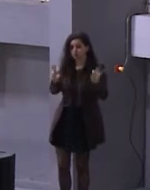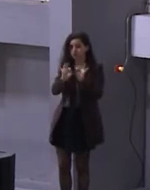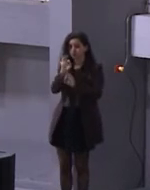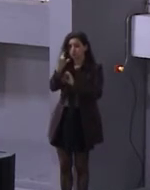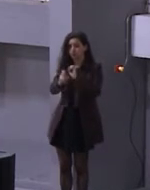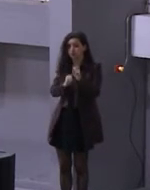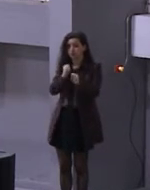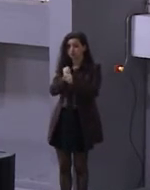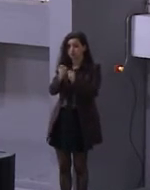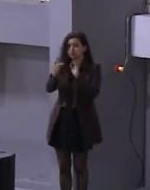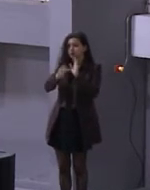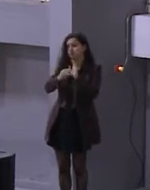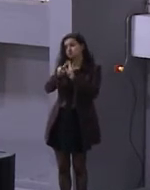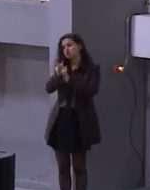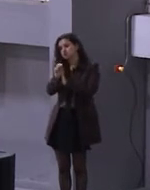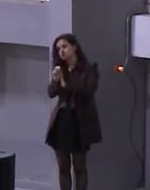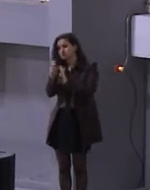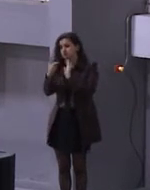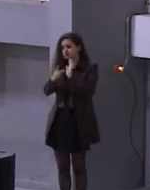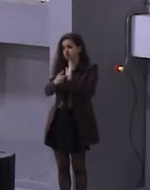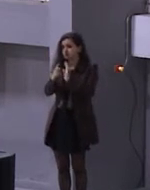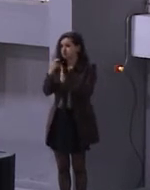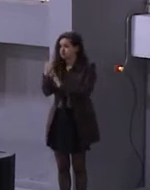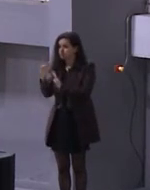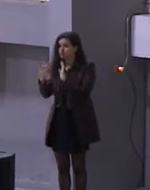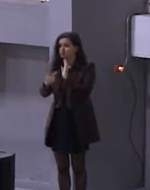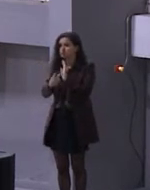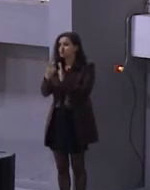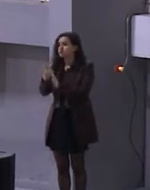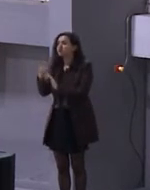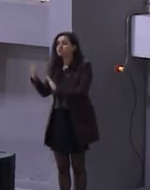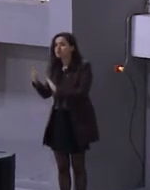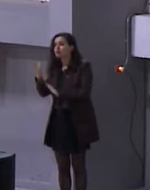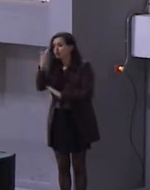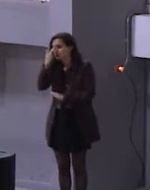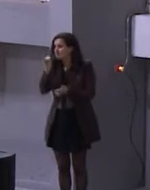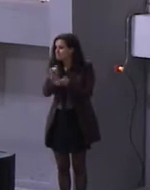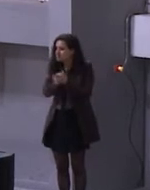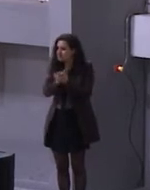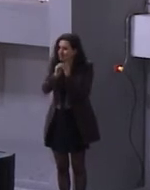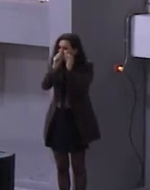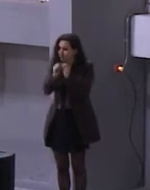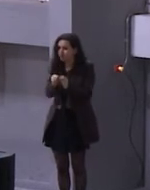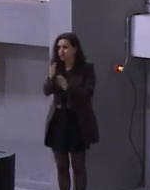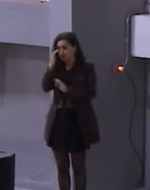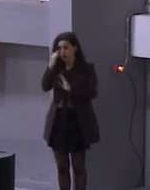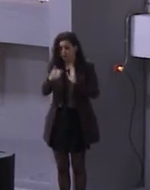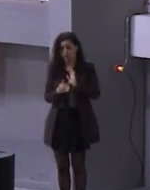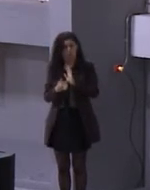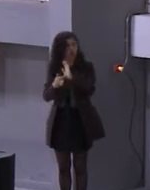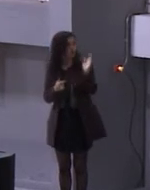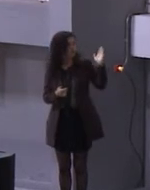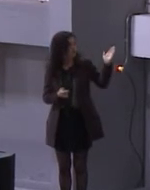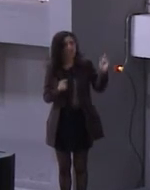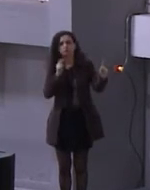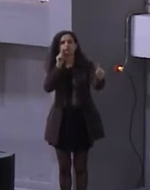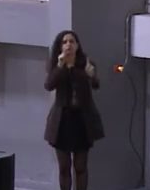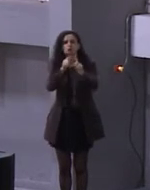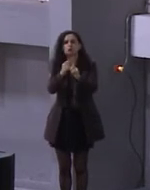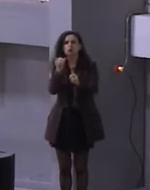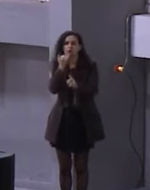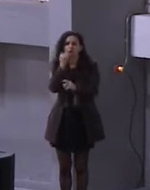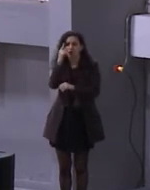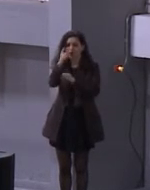2020, 2021, 2022 se mantenga la misma tendencia, porque lo que les voy a mostrar, la proyección que estamos haciendo para